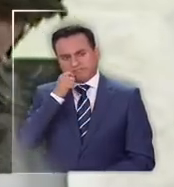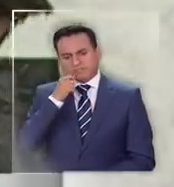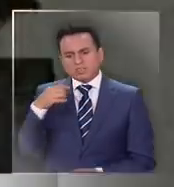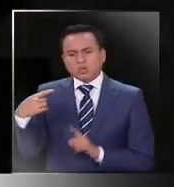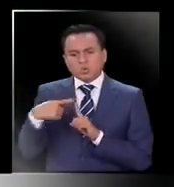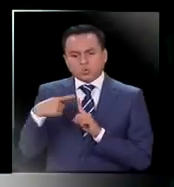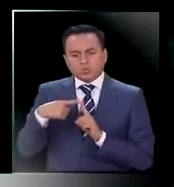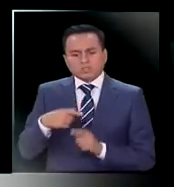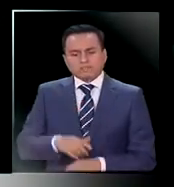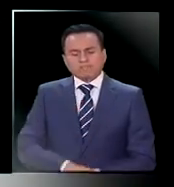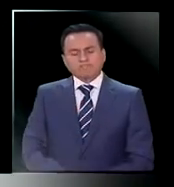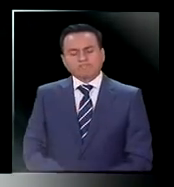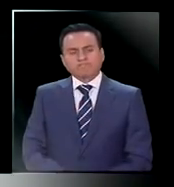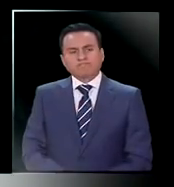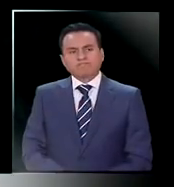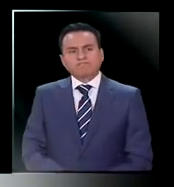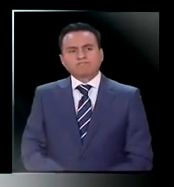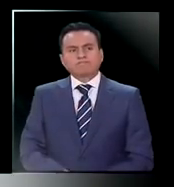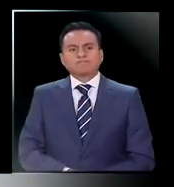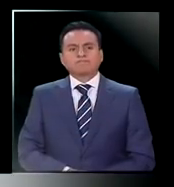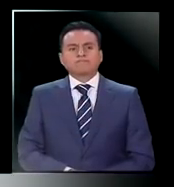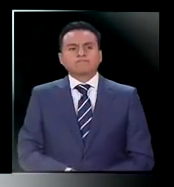usen.